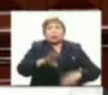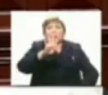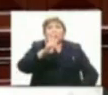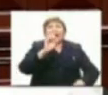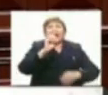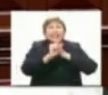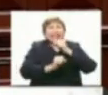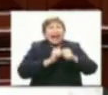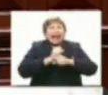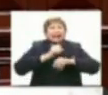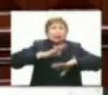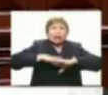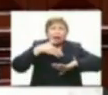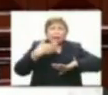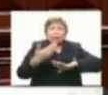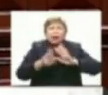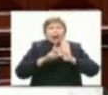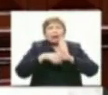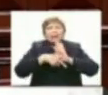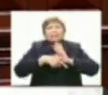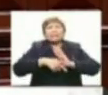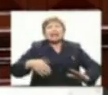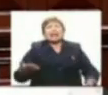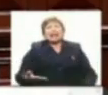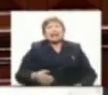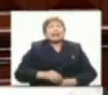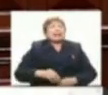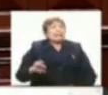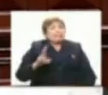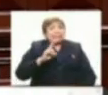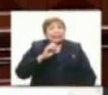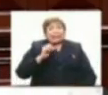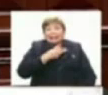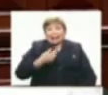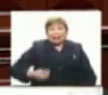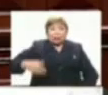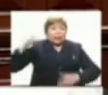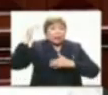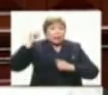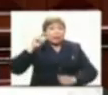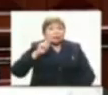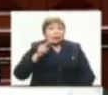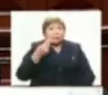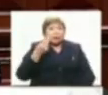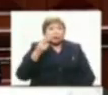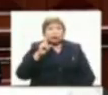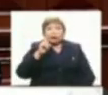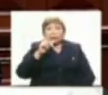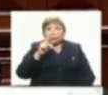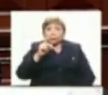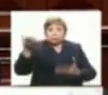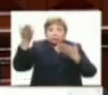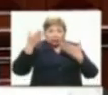40 años después, la independencia del virreinato del Perú de España en 1821 no